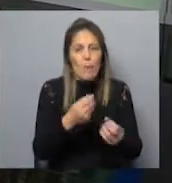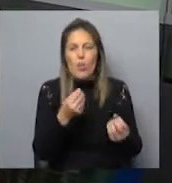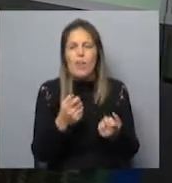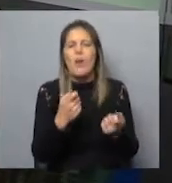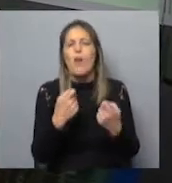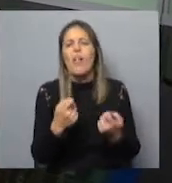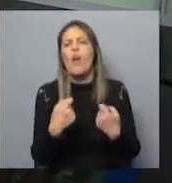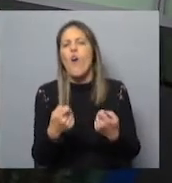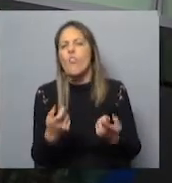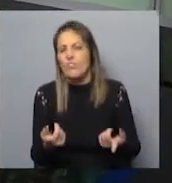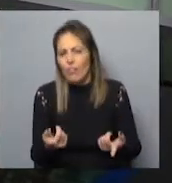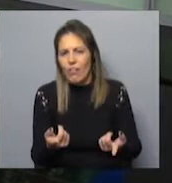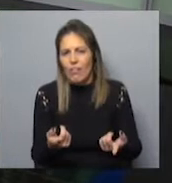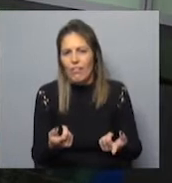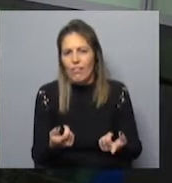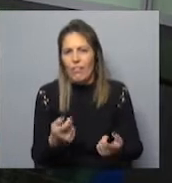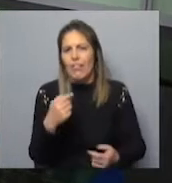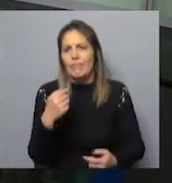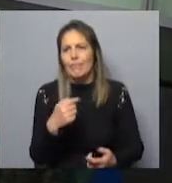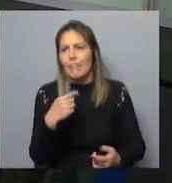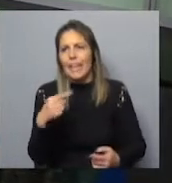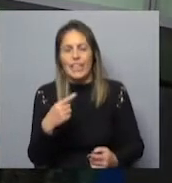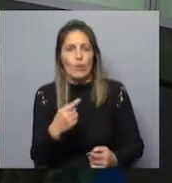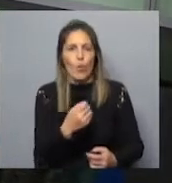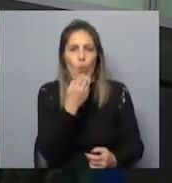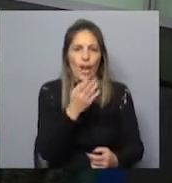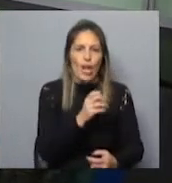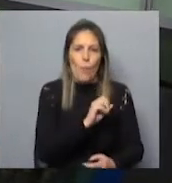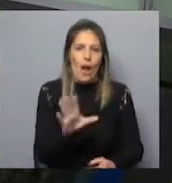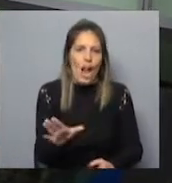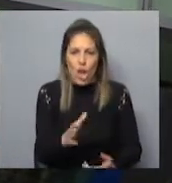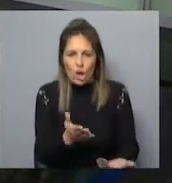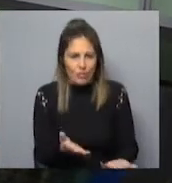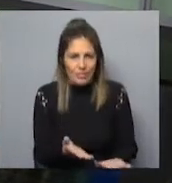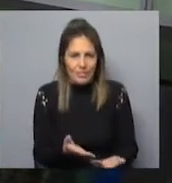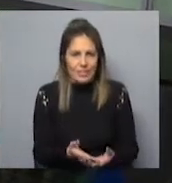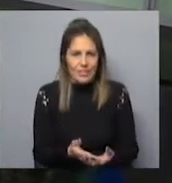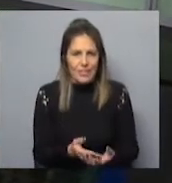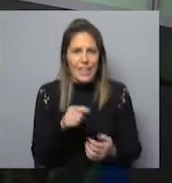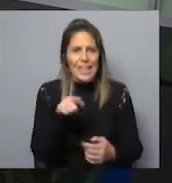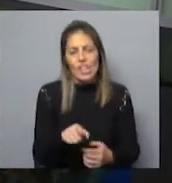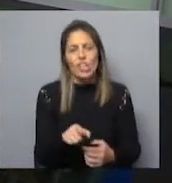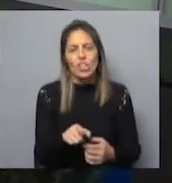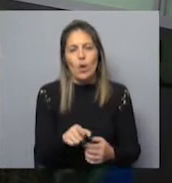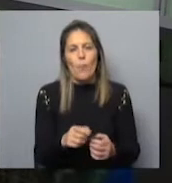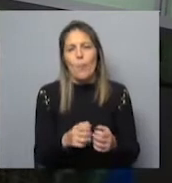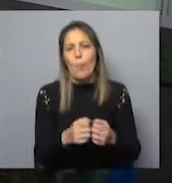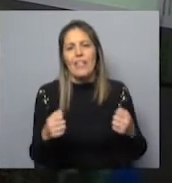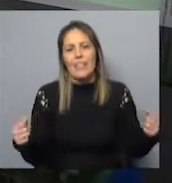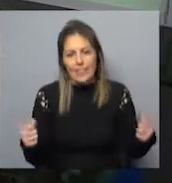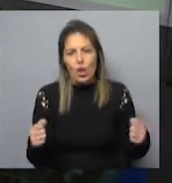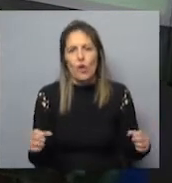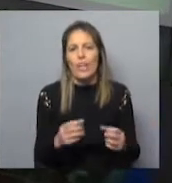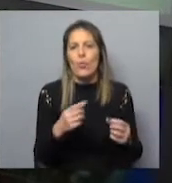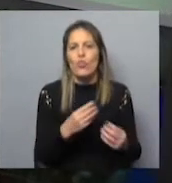costo de haber asumido porque no sé si lo es todo debe ser para extenderlo es que uno